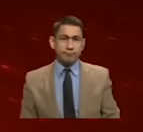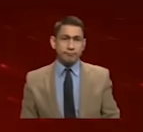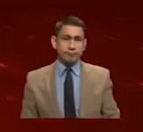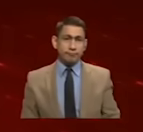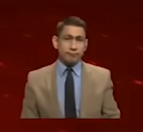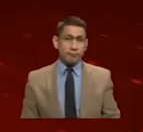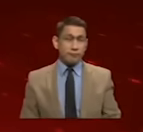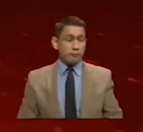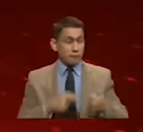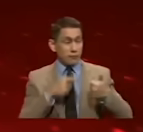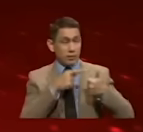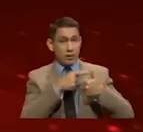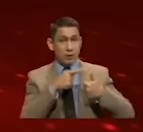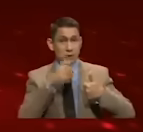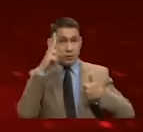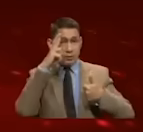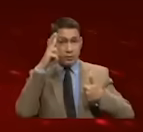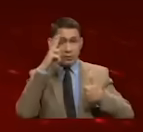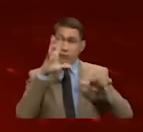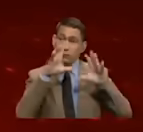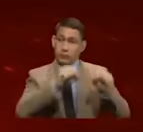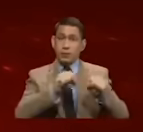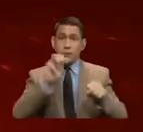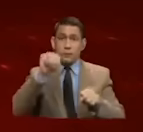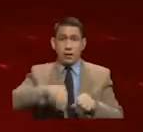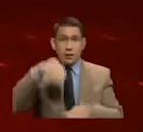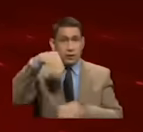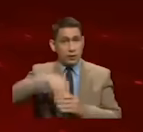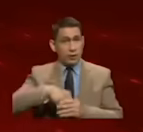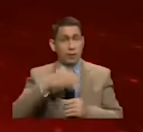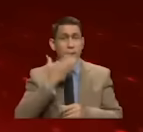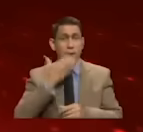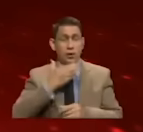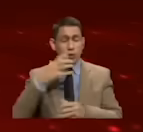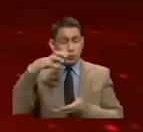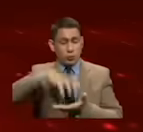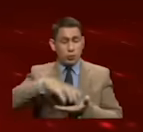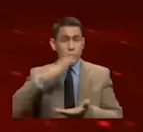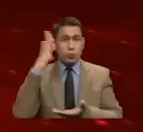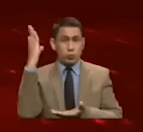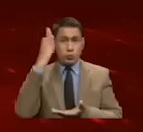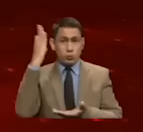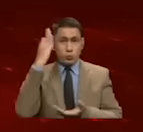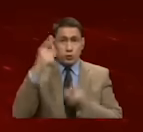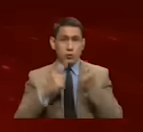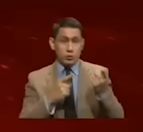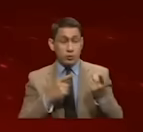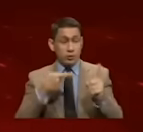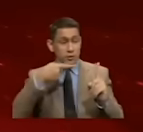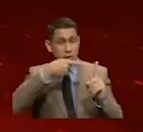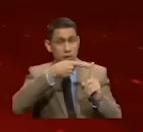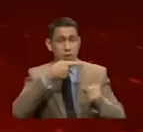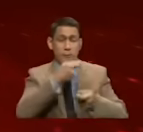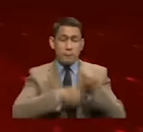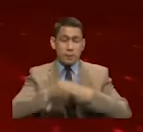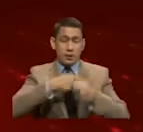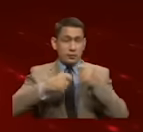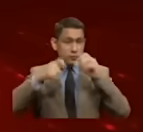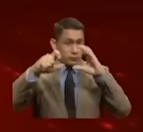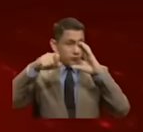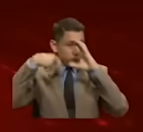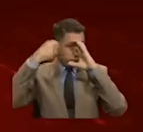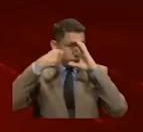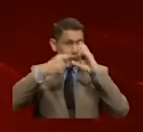Rebeca Elizabeth C. fue capturada este martes en Ambato, provincia de Tungurahua, por el presunto delito de pornografía infantil. El